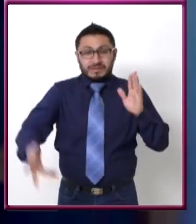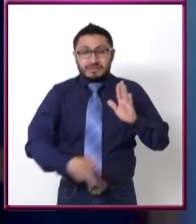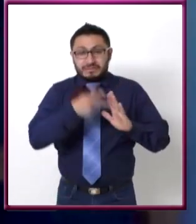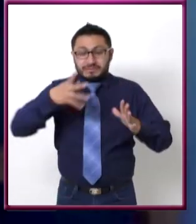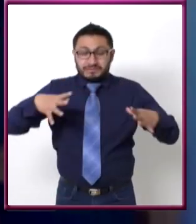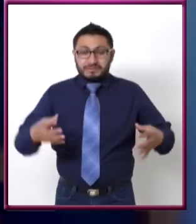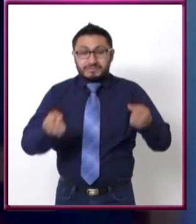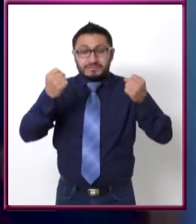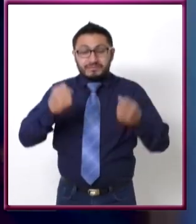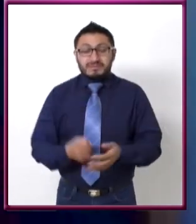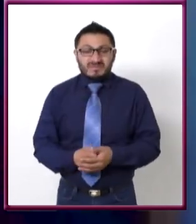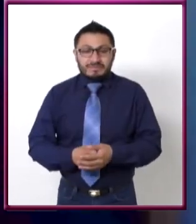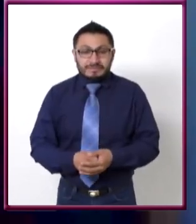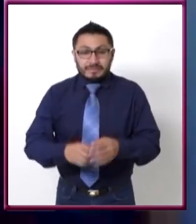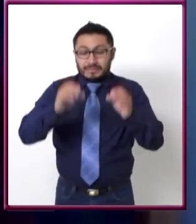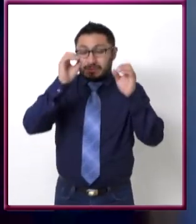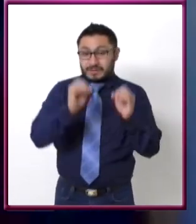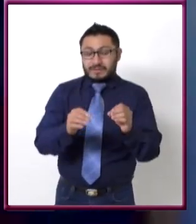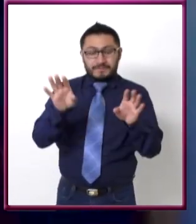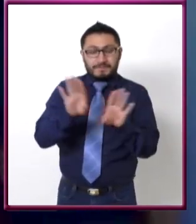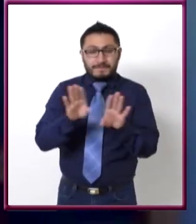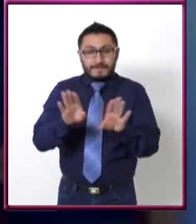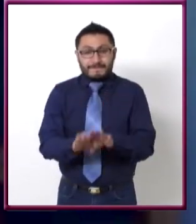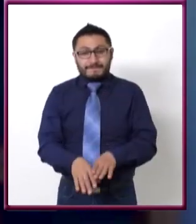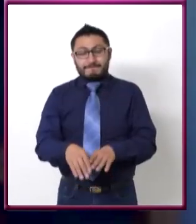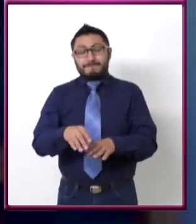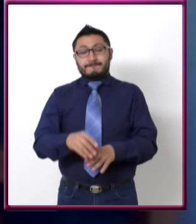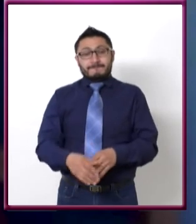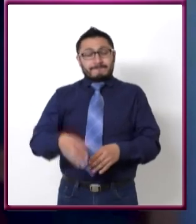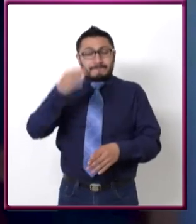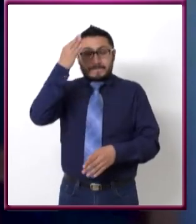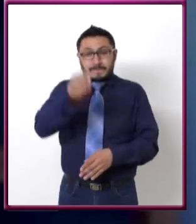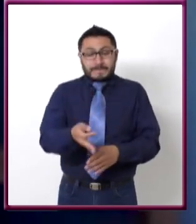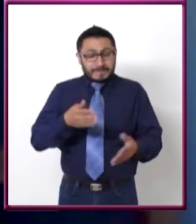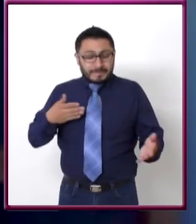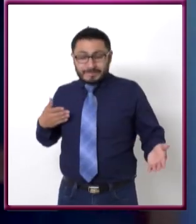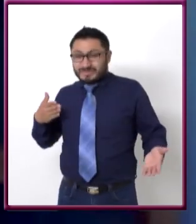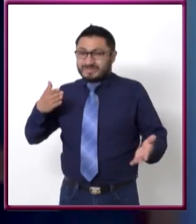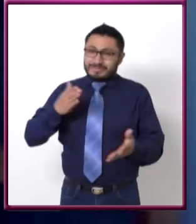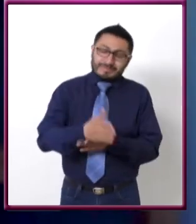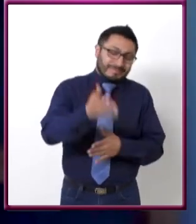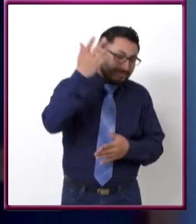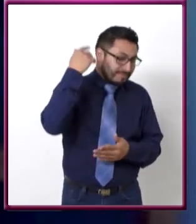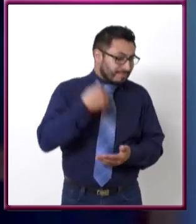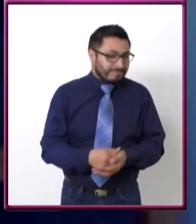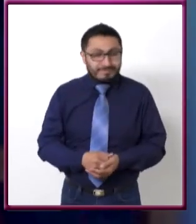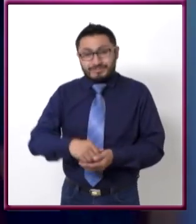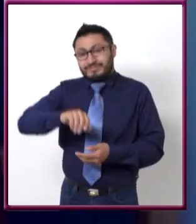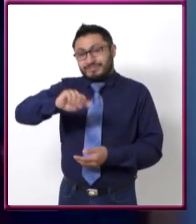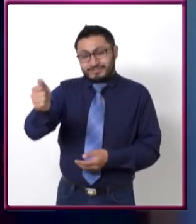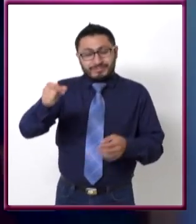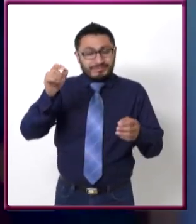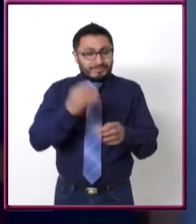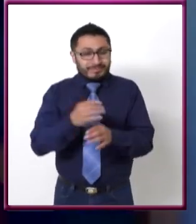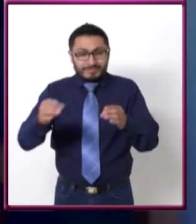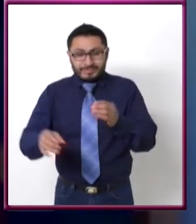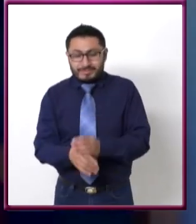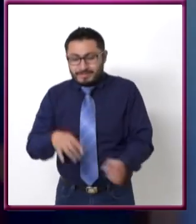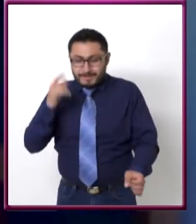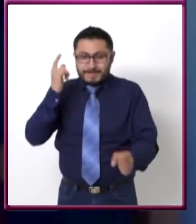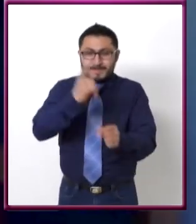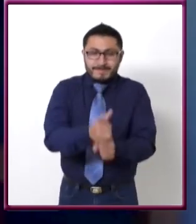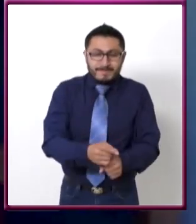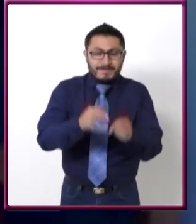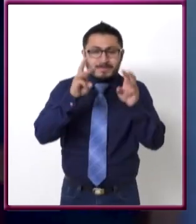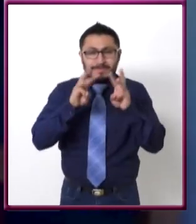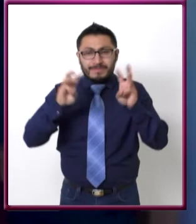años después, o se enfrenta y se atraviesa, ¿no? Y otra de las cosas que